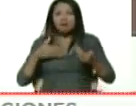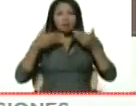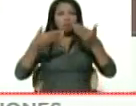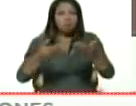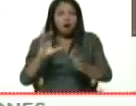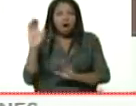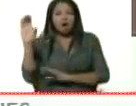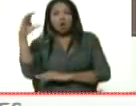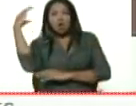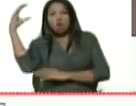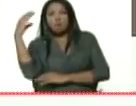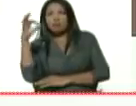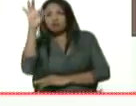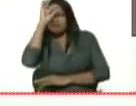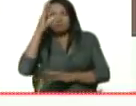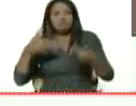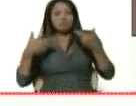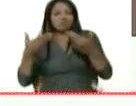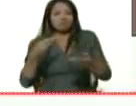Colombia.